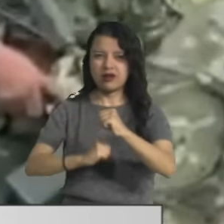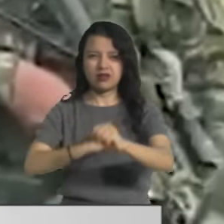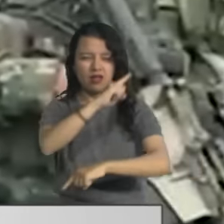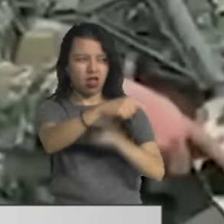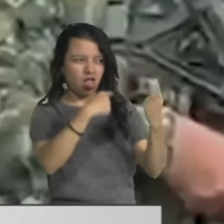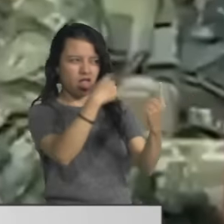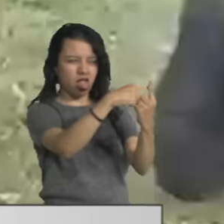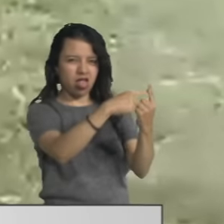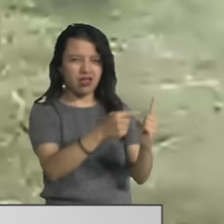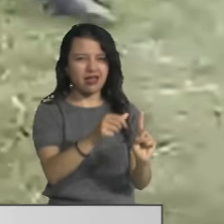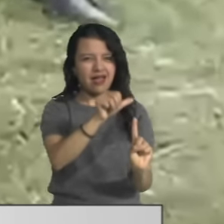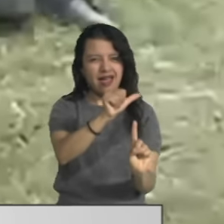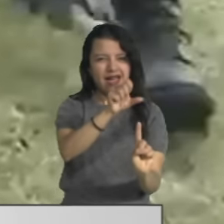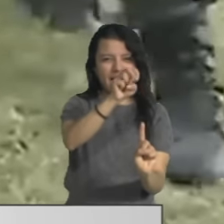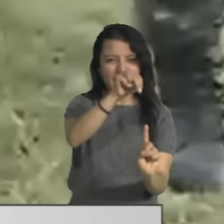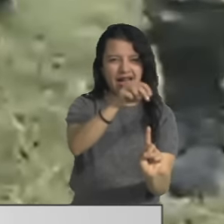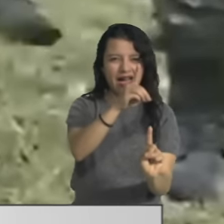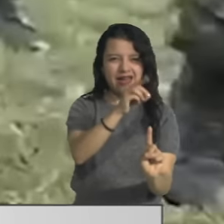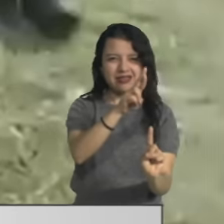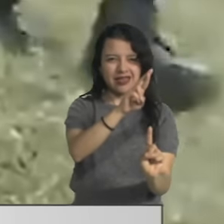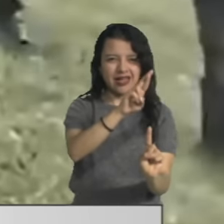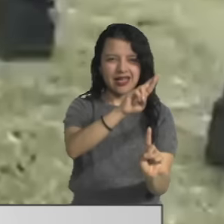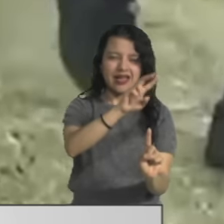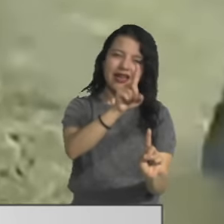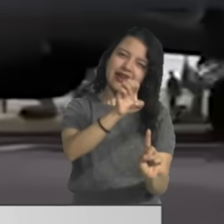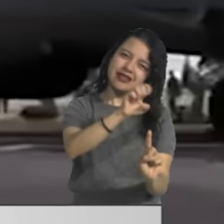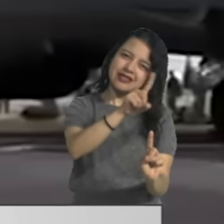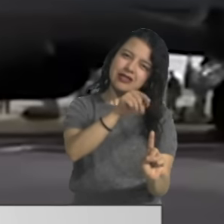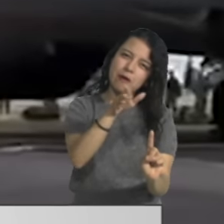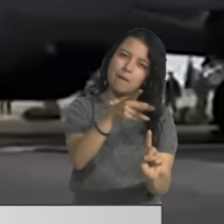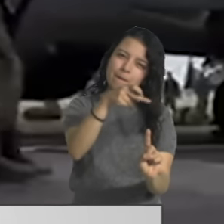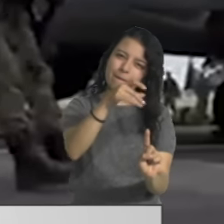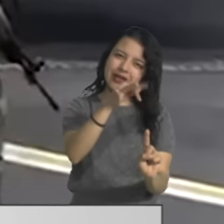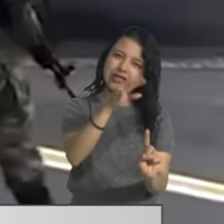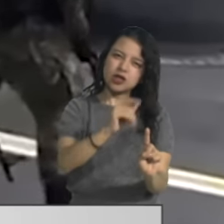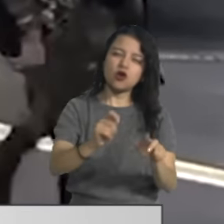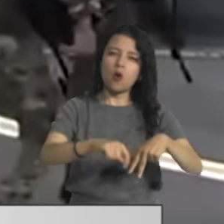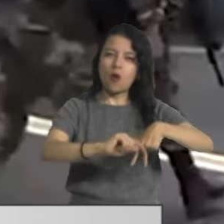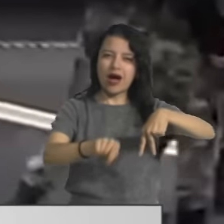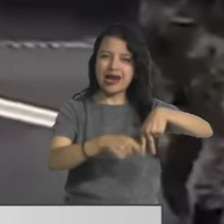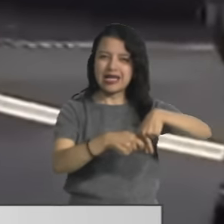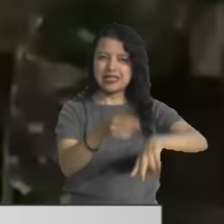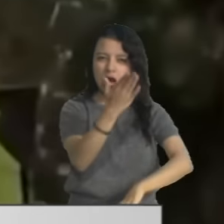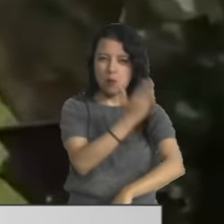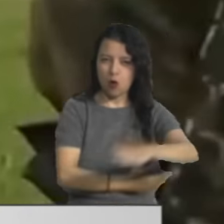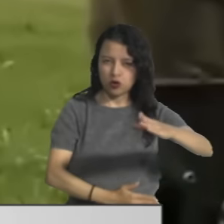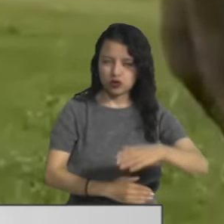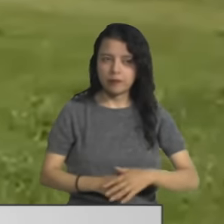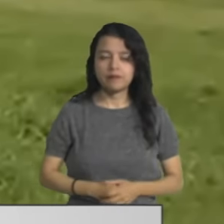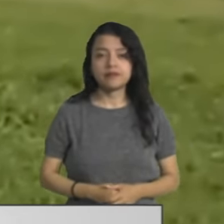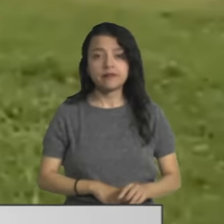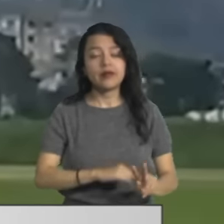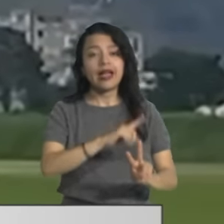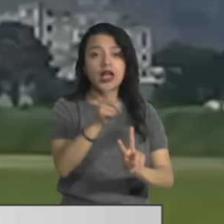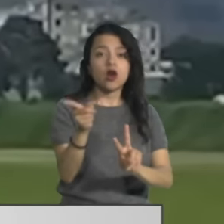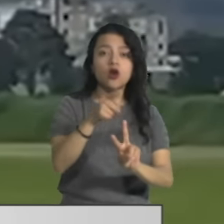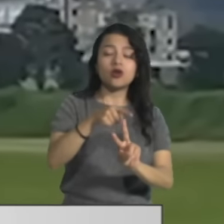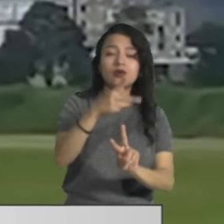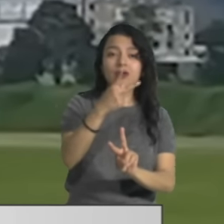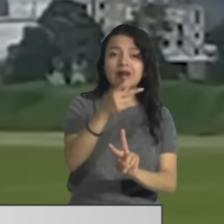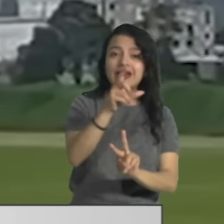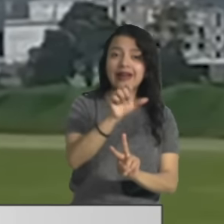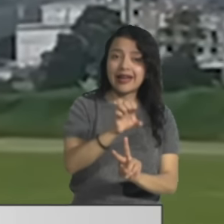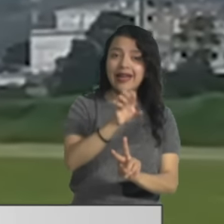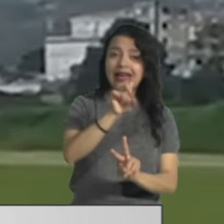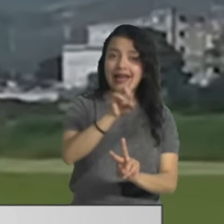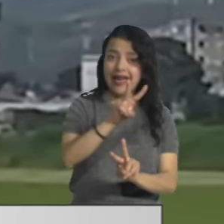alias Andrés Patiño o El Mocho, cabecilla del bloque occidental Jacobo Arenas. También están tras la pista de alias Kevin, cabecilla principal de